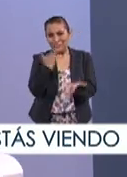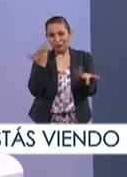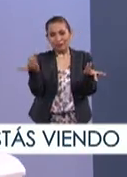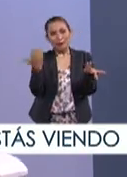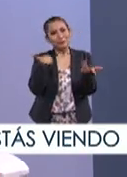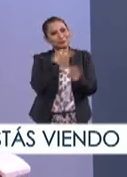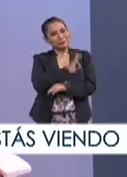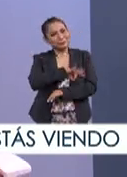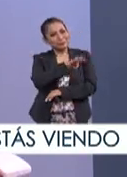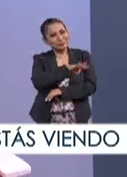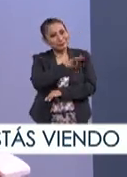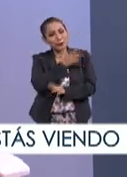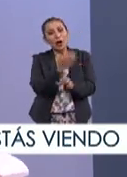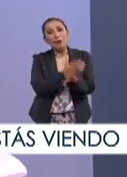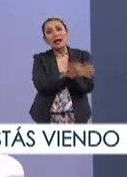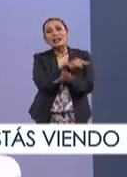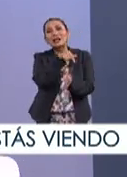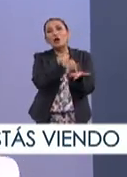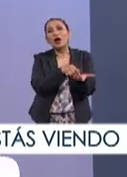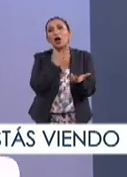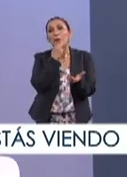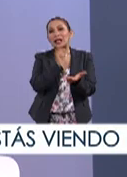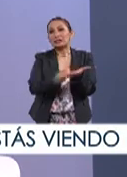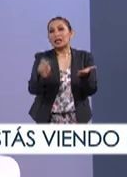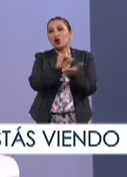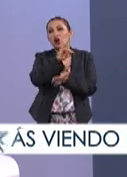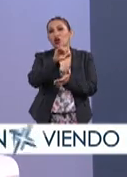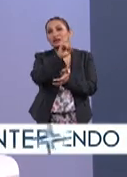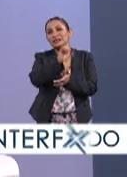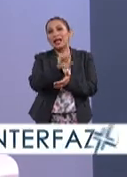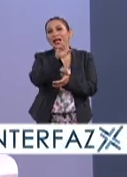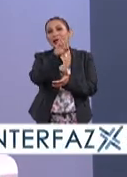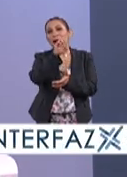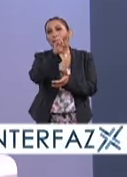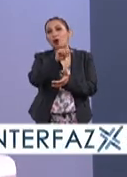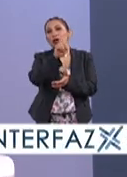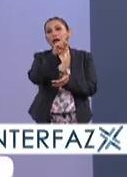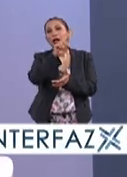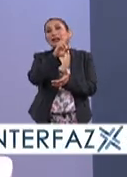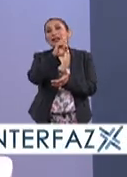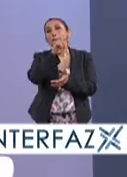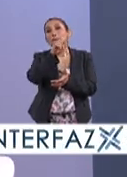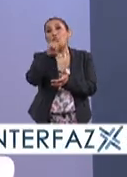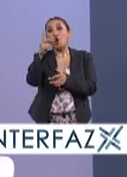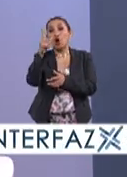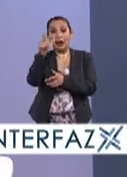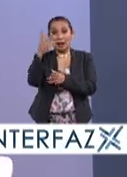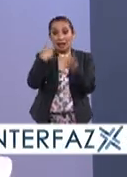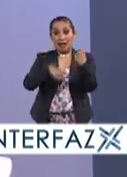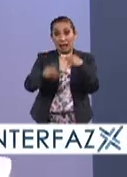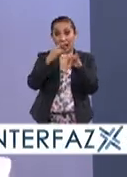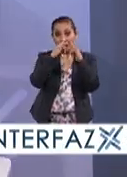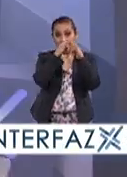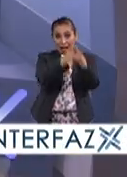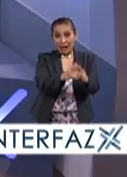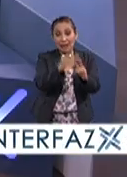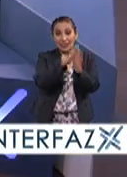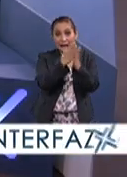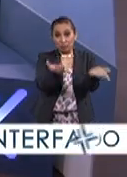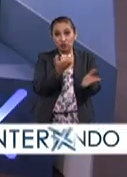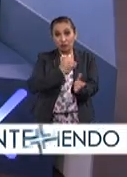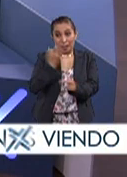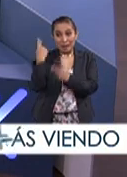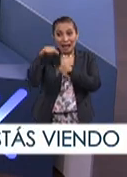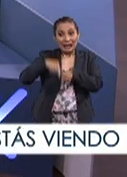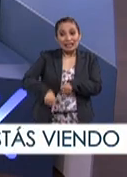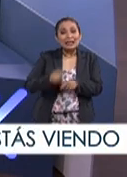de manteles largos porque nos acompaña en el estudio el escritor José Ramón Ripoll Viena. Él viene a la Feria Internacional del Libro del